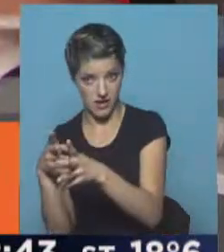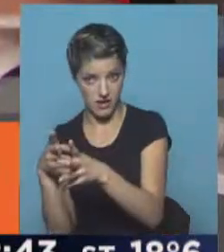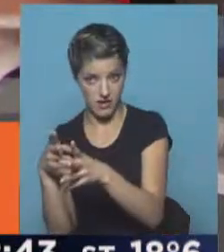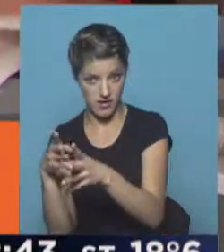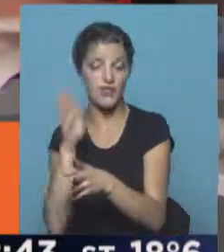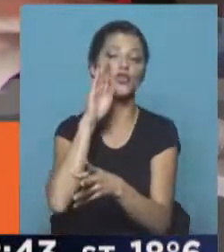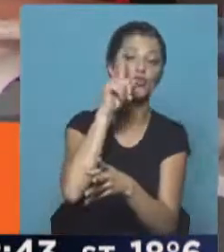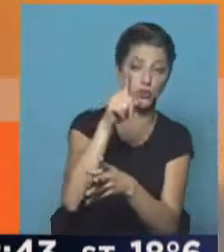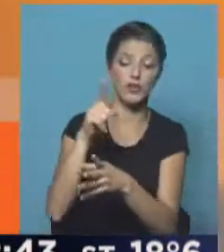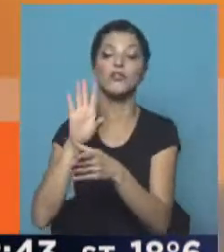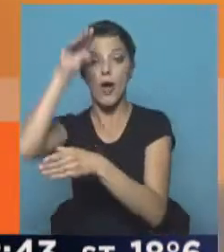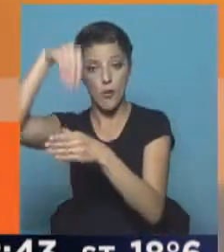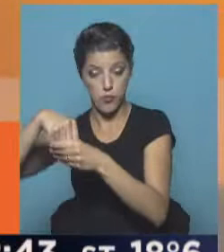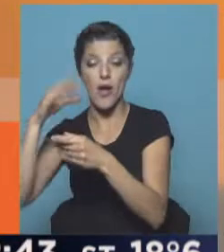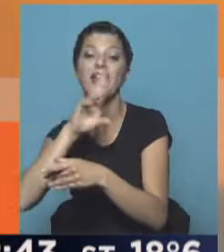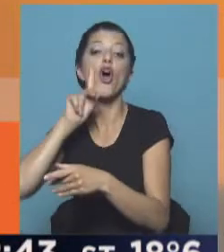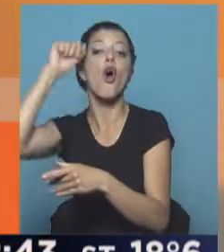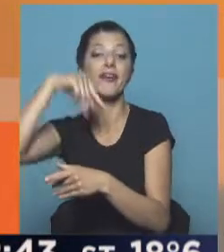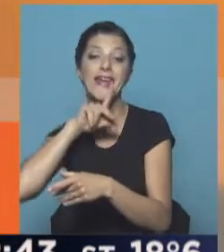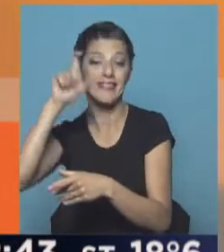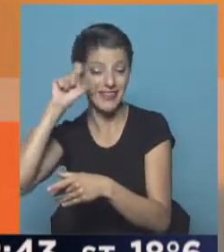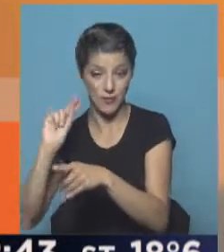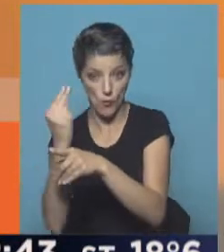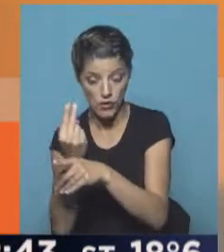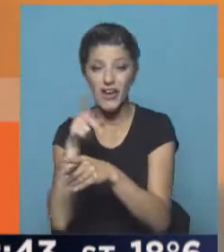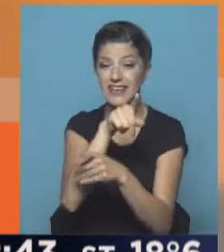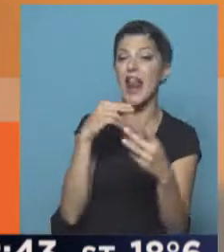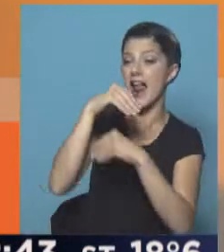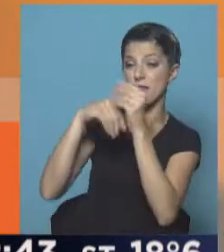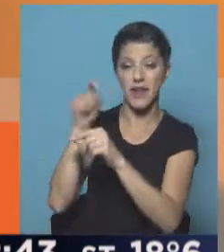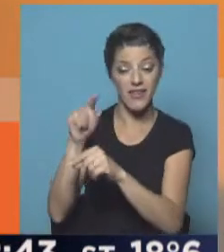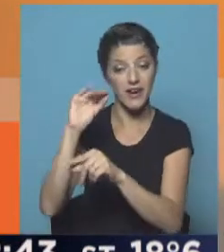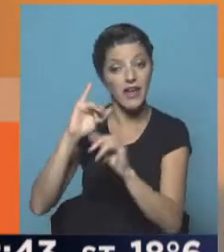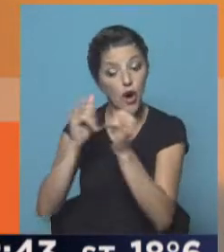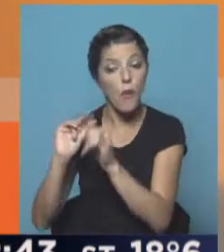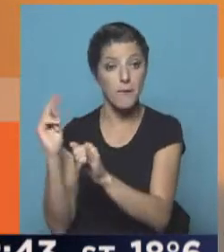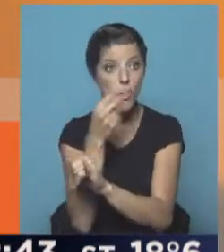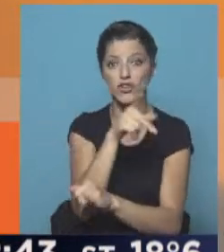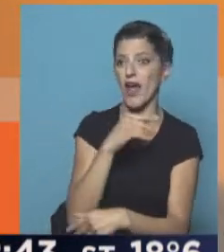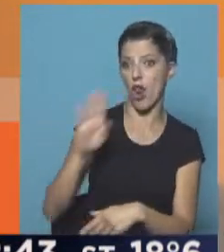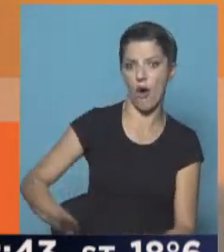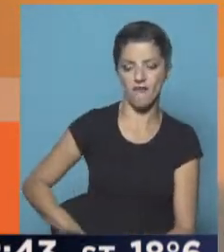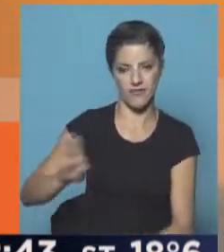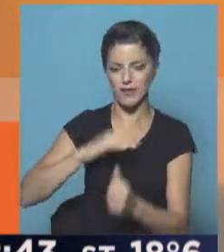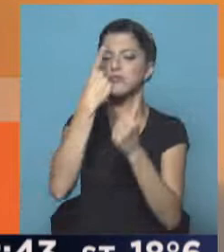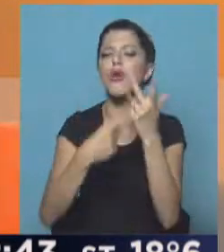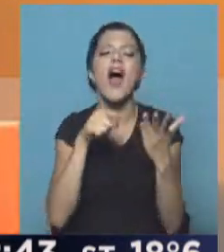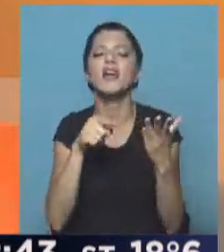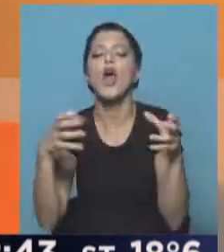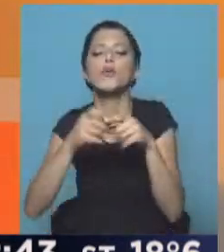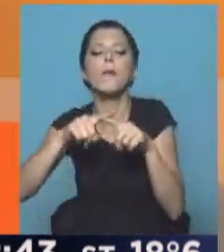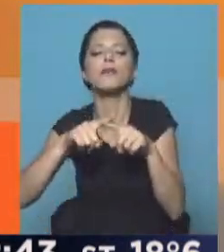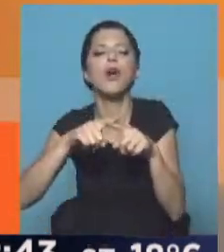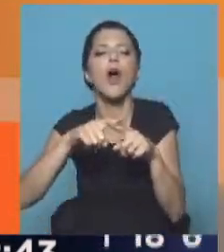Estados Unidos en Oriente Medio y países árabes y demás? El tema acá es muy complicado porque para el Partido Republicano le vienen a